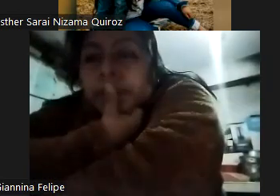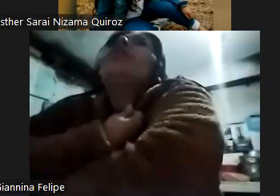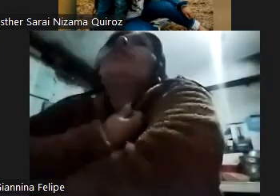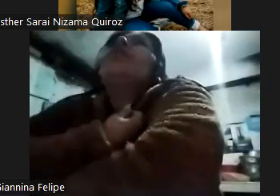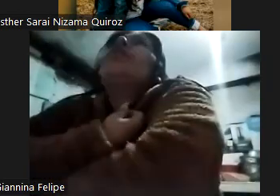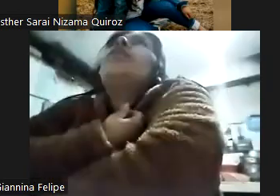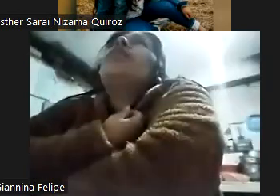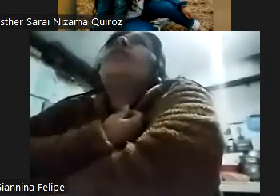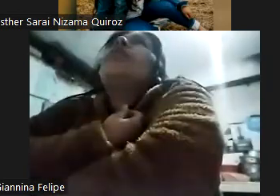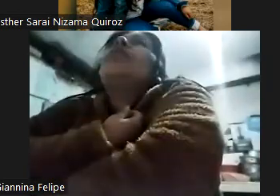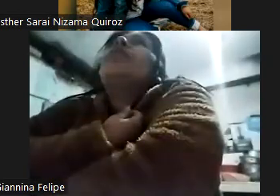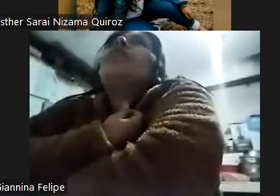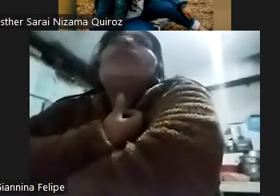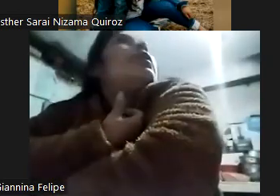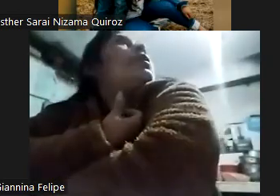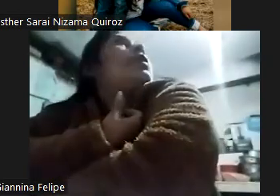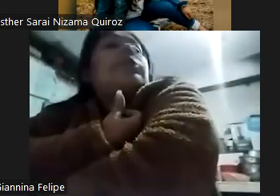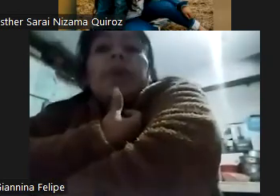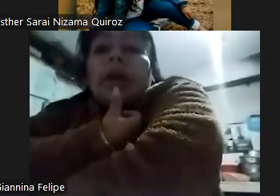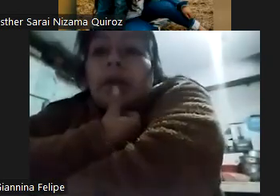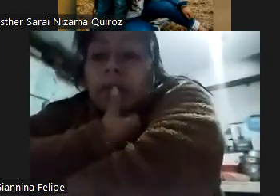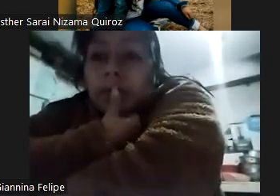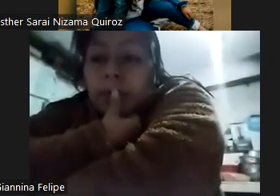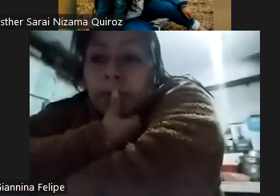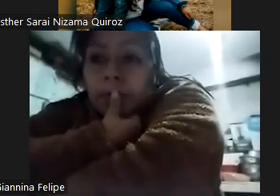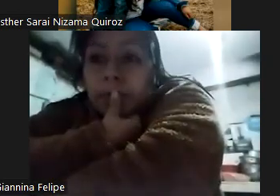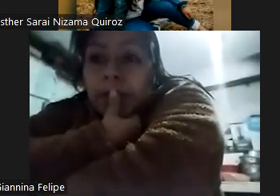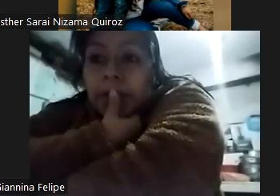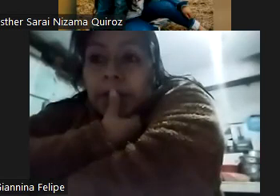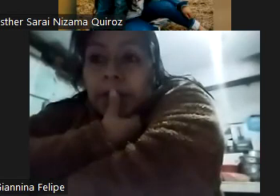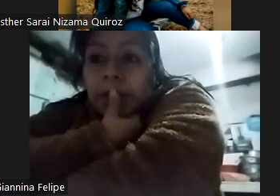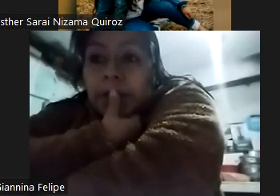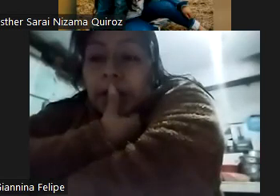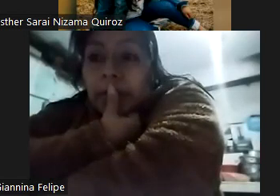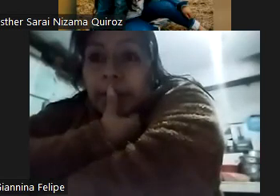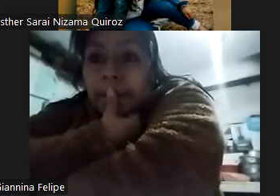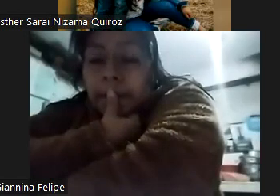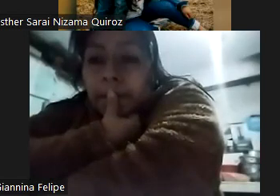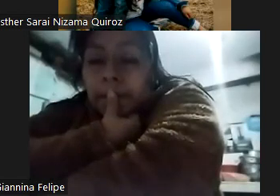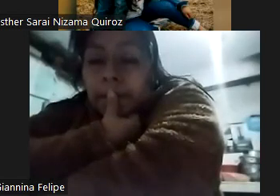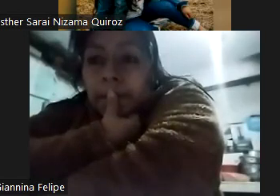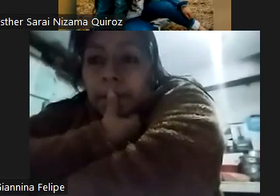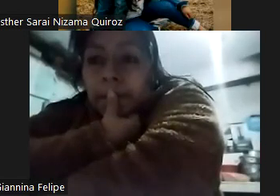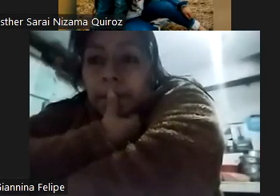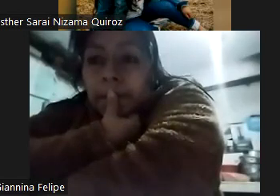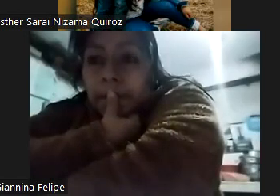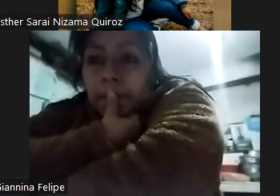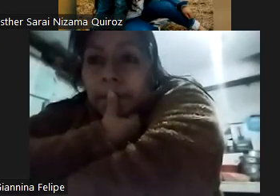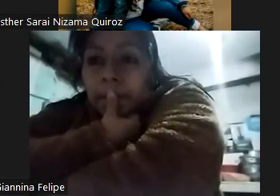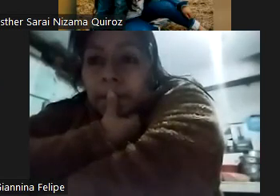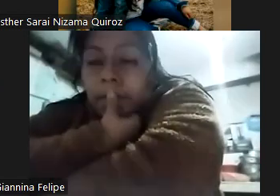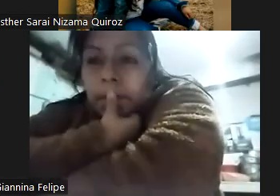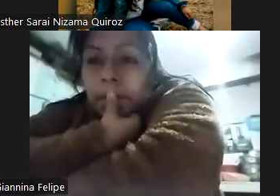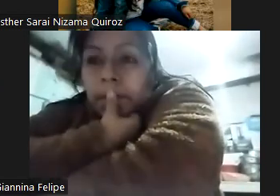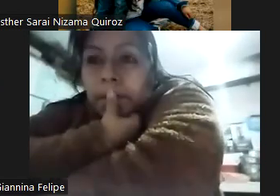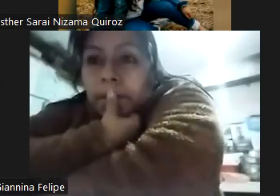los dos que, en los dos que, en las dos personas que están realizando el debate? Sí, mis, por ejemplo, en